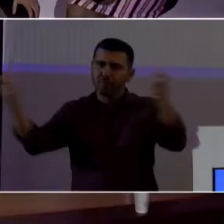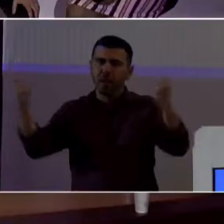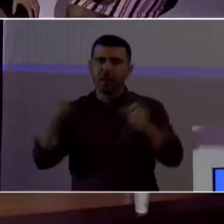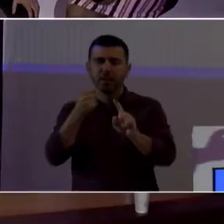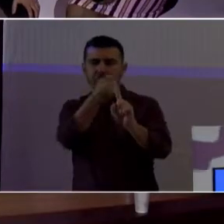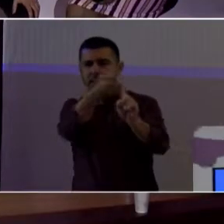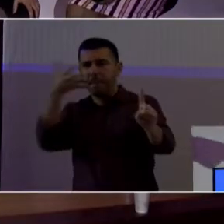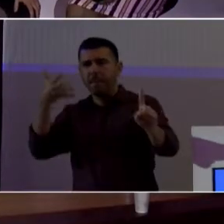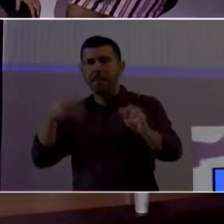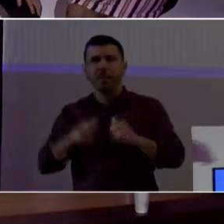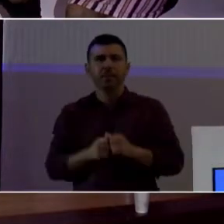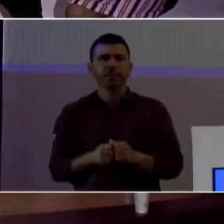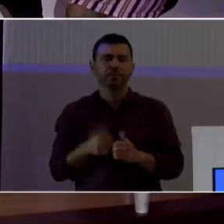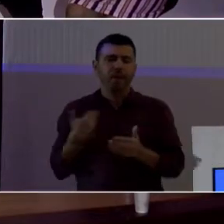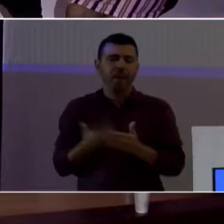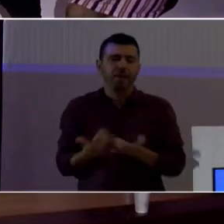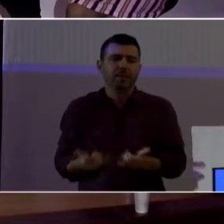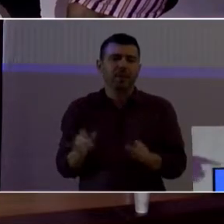actualmente.